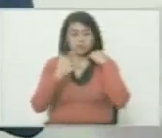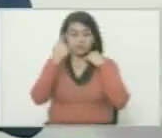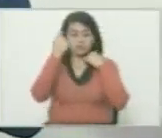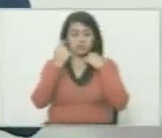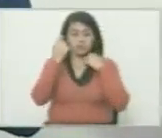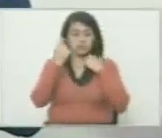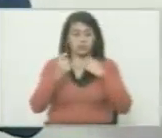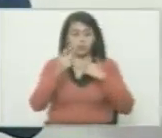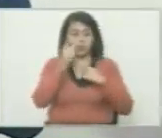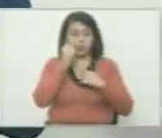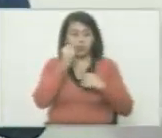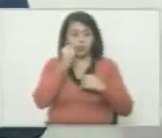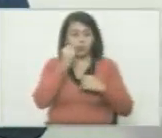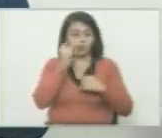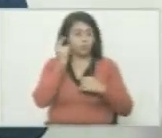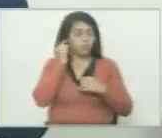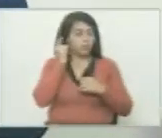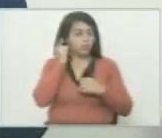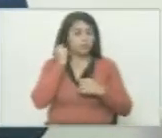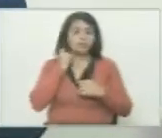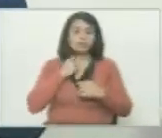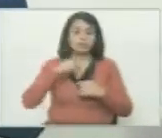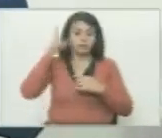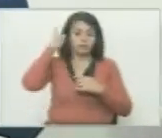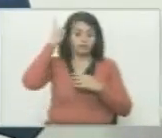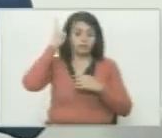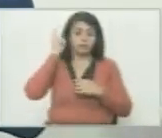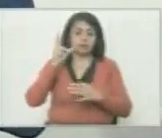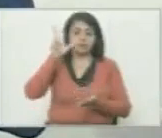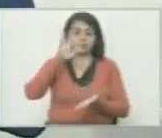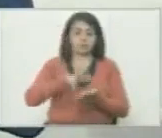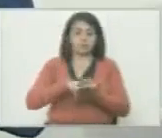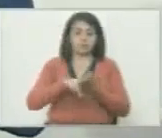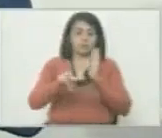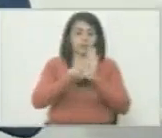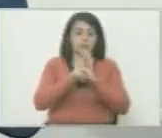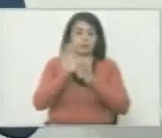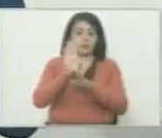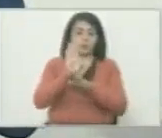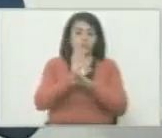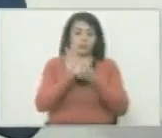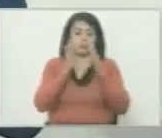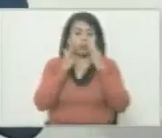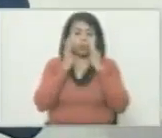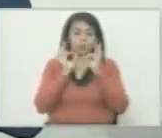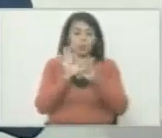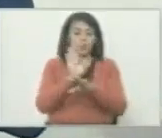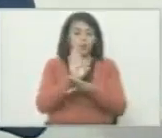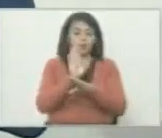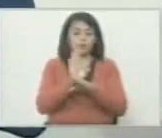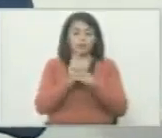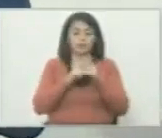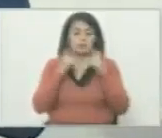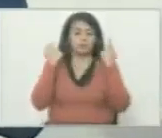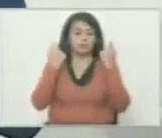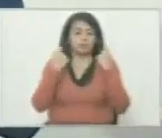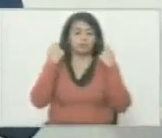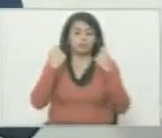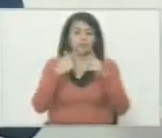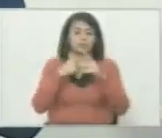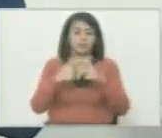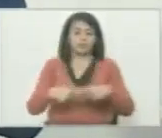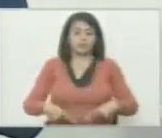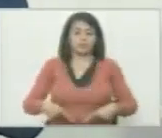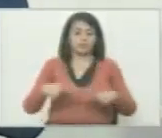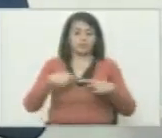indígena? Vale decir, la aprobación de leyes de cuidado, de protección, de promoción de la